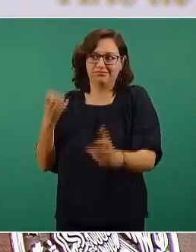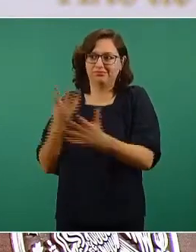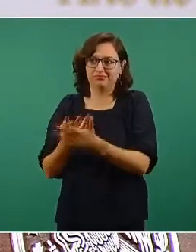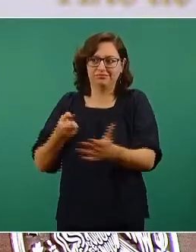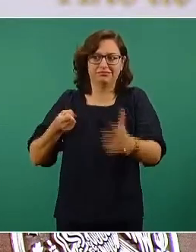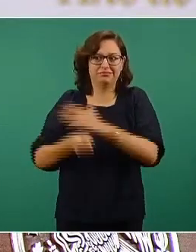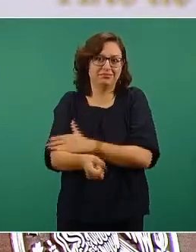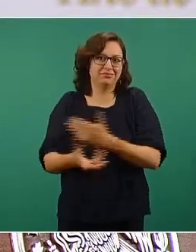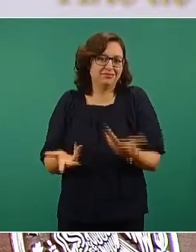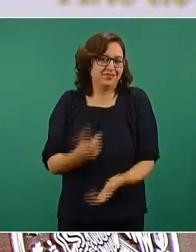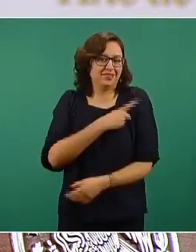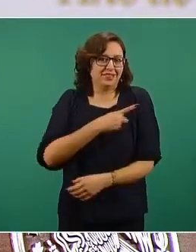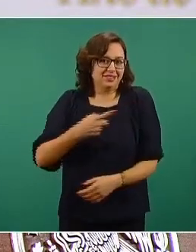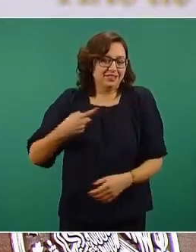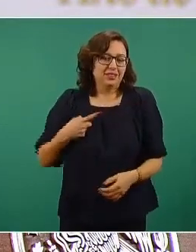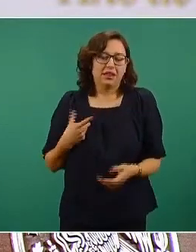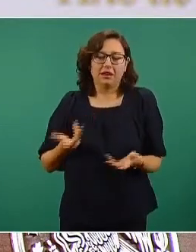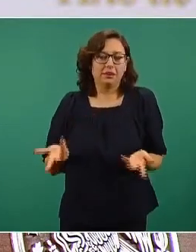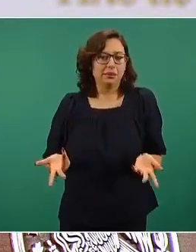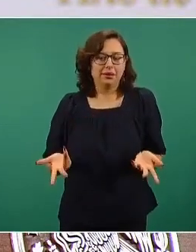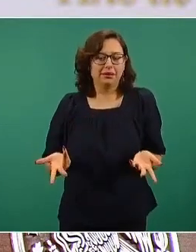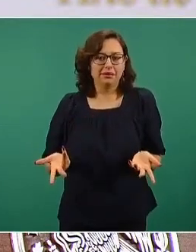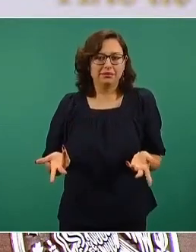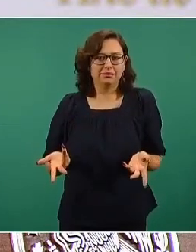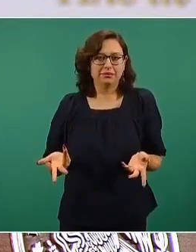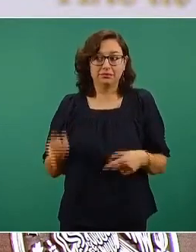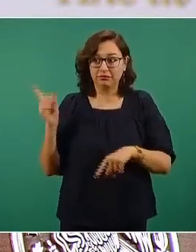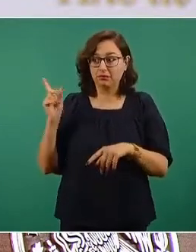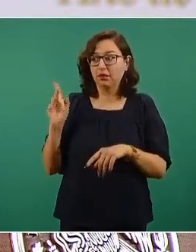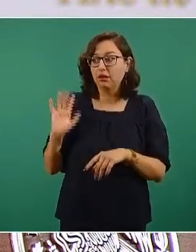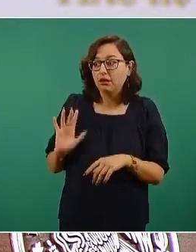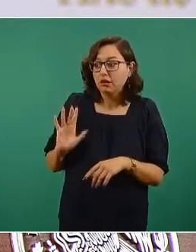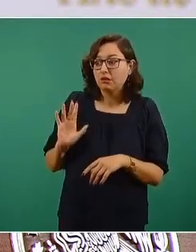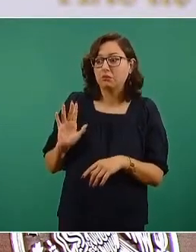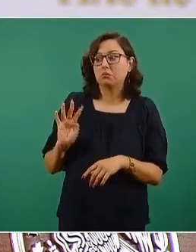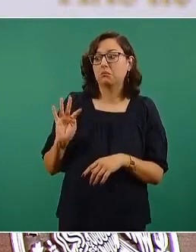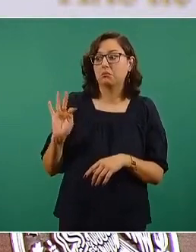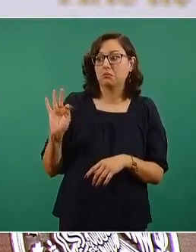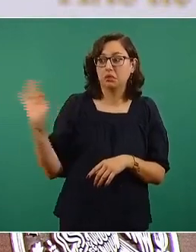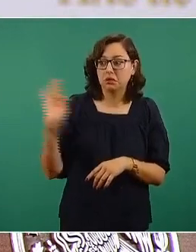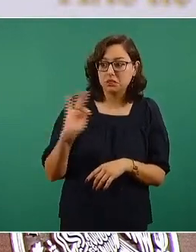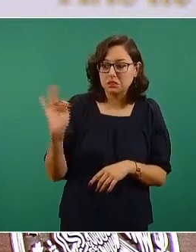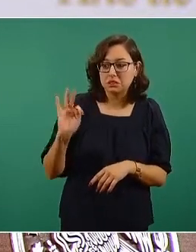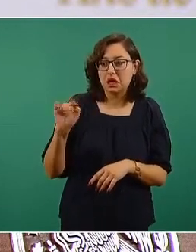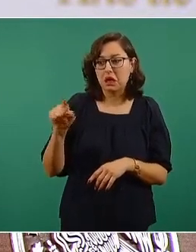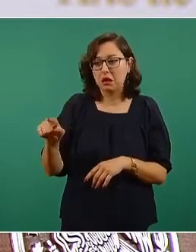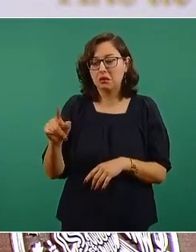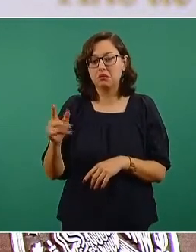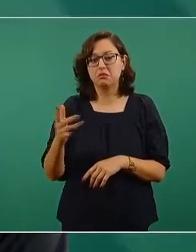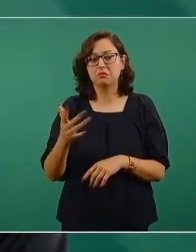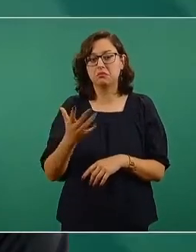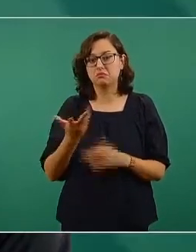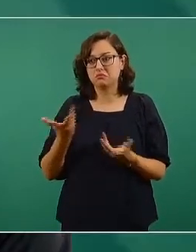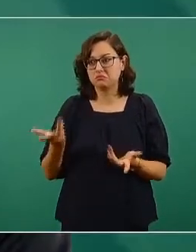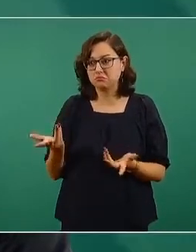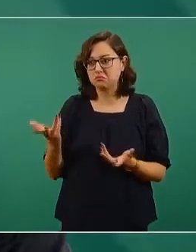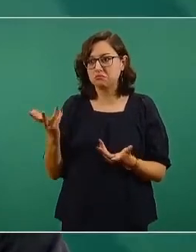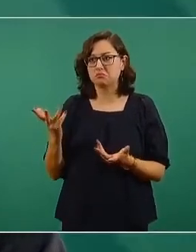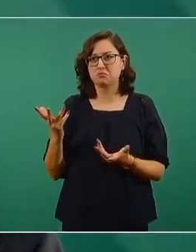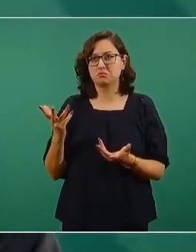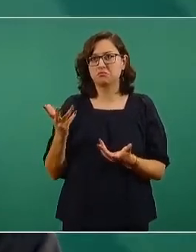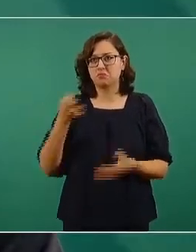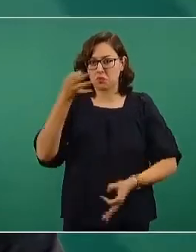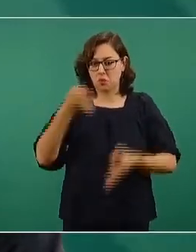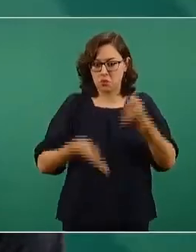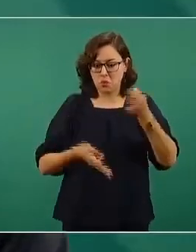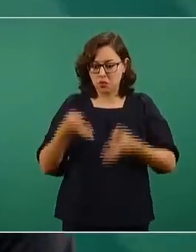judicial, pues si no existe la intención de perjudicarlo